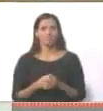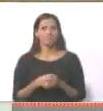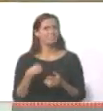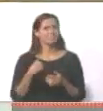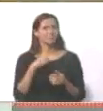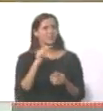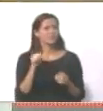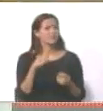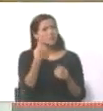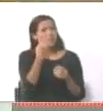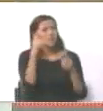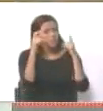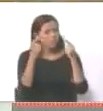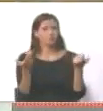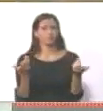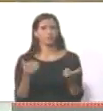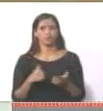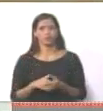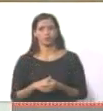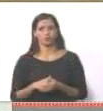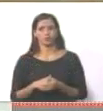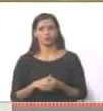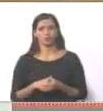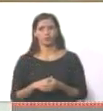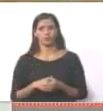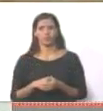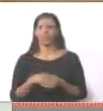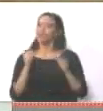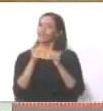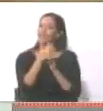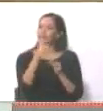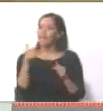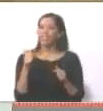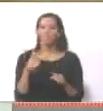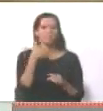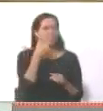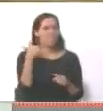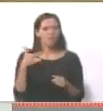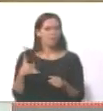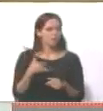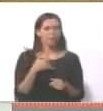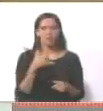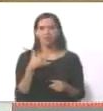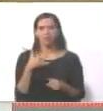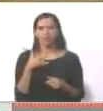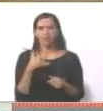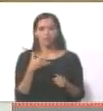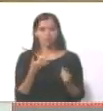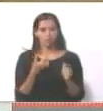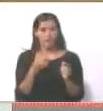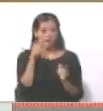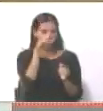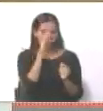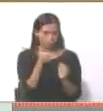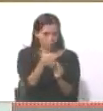tomaron ni una fotico, ¿vale? Ahorita que cada quien anda con un teléfono para arriba y para abajo, ¿verdad? Ahí está Diosdado